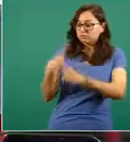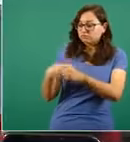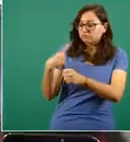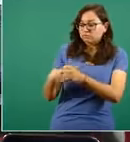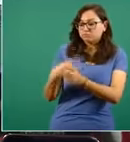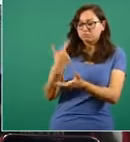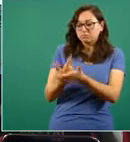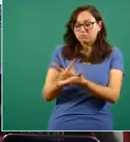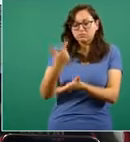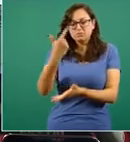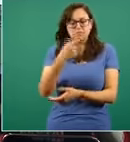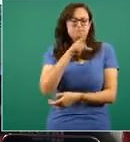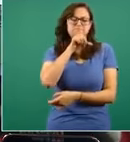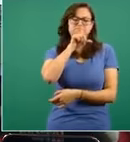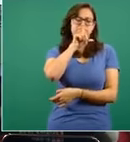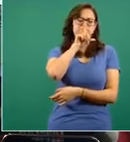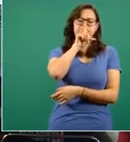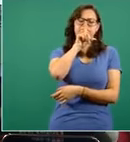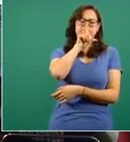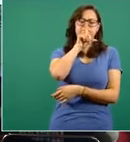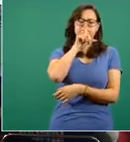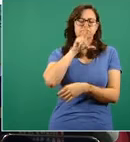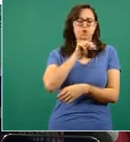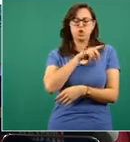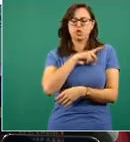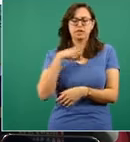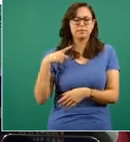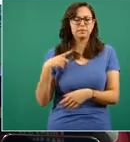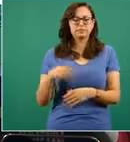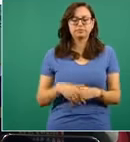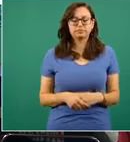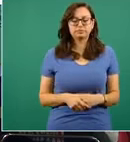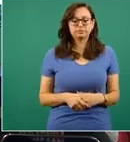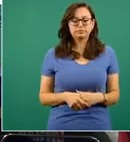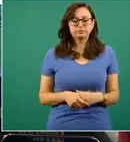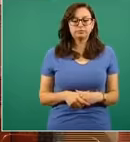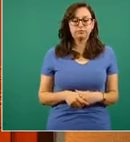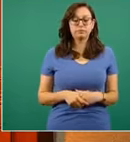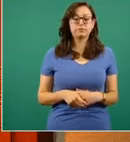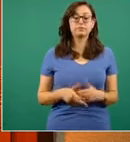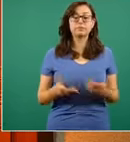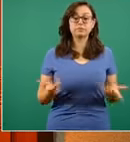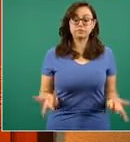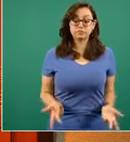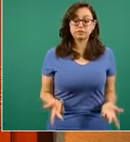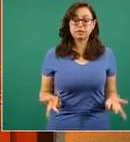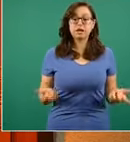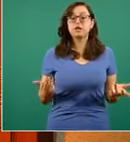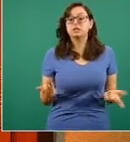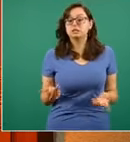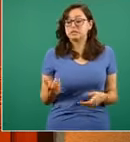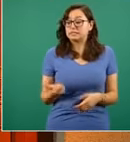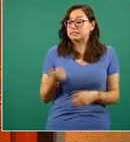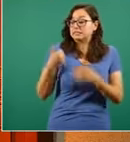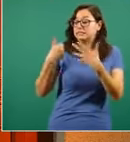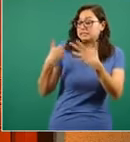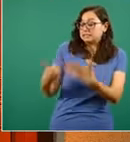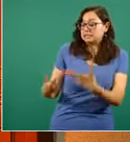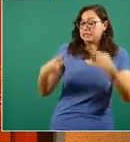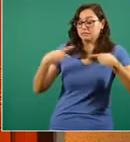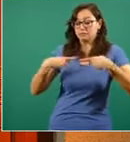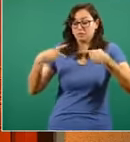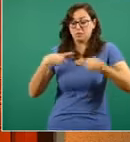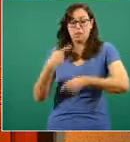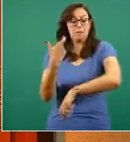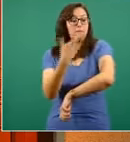debiera desarrollar la enfermedad COVID-19. Entonces, 6 personas desarrollaron COVID-19, los signos y síntomas